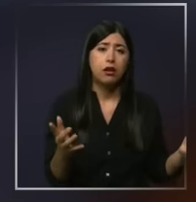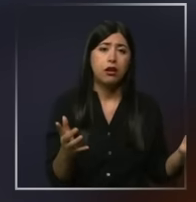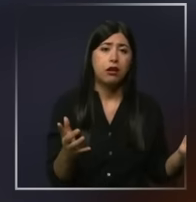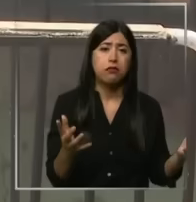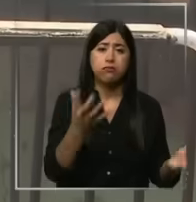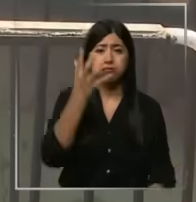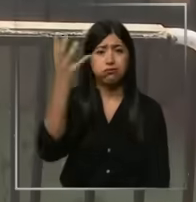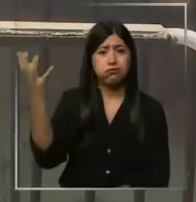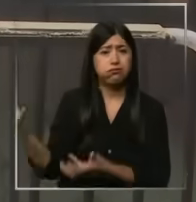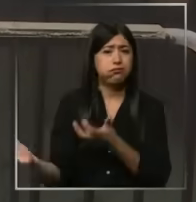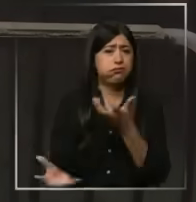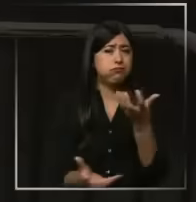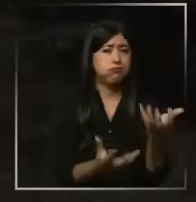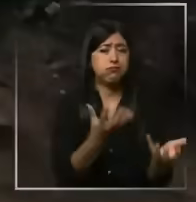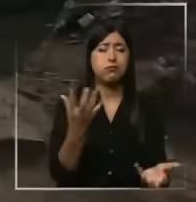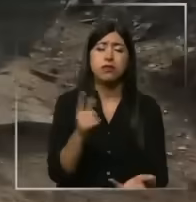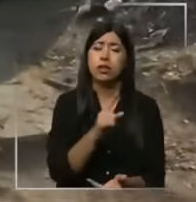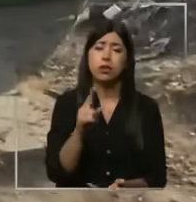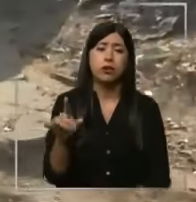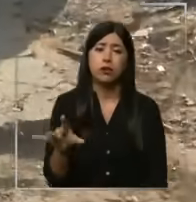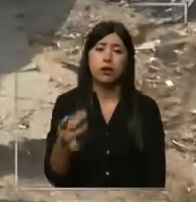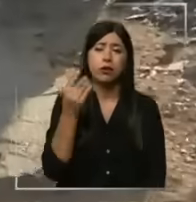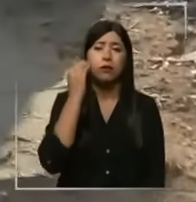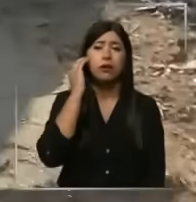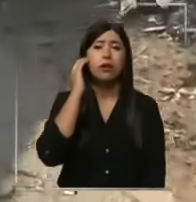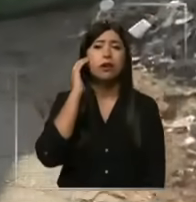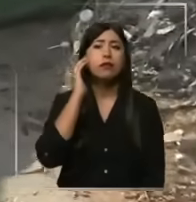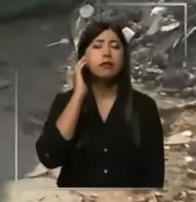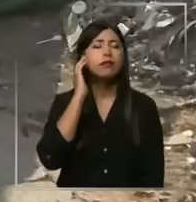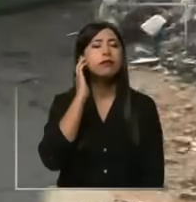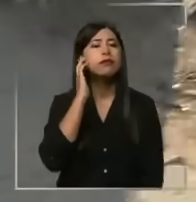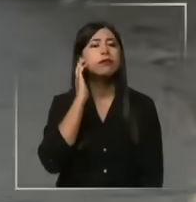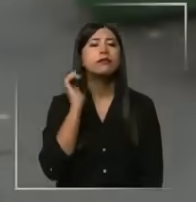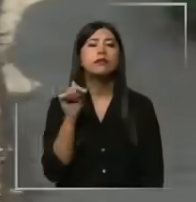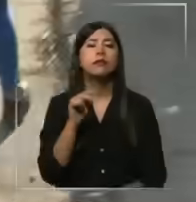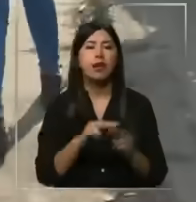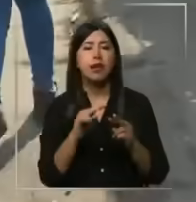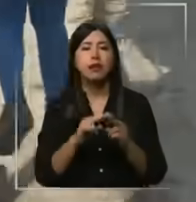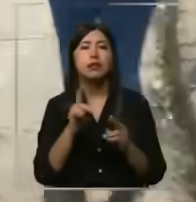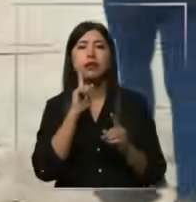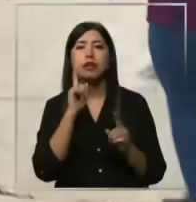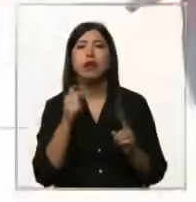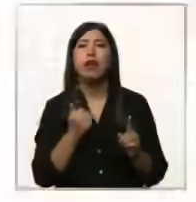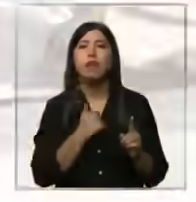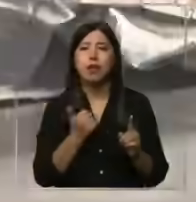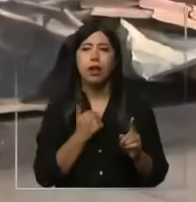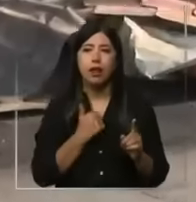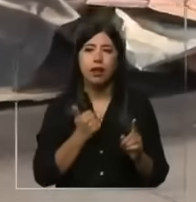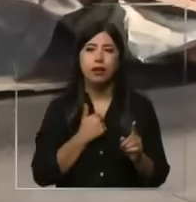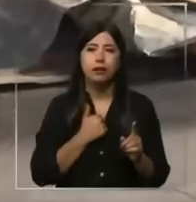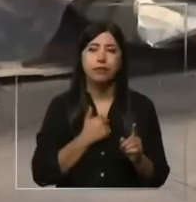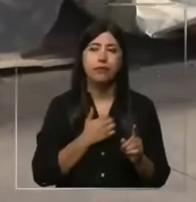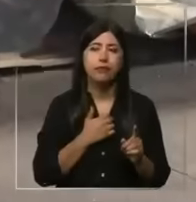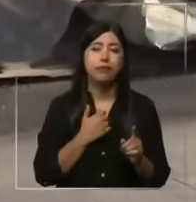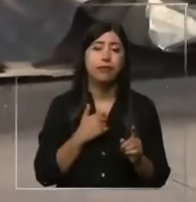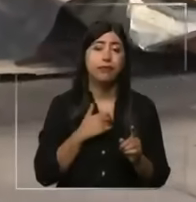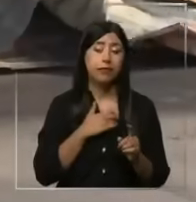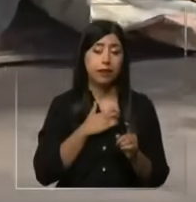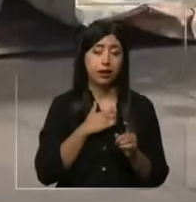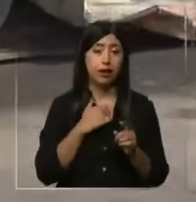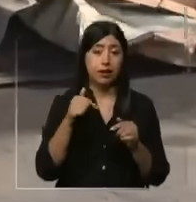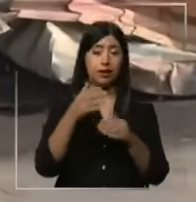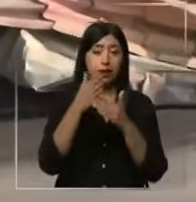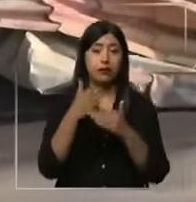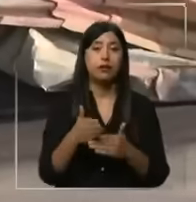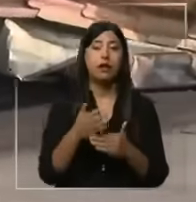está todo quemado y no lo hemos encontrado. Y nos topamos aquí con un procedimiento que está realizando la Policía de Investigaciones. Durante esta jornada,